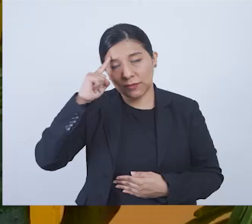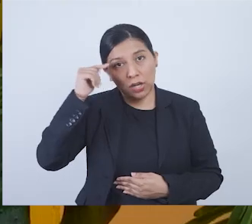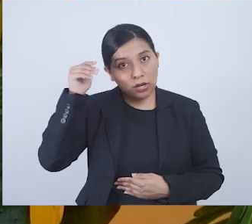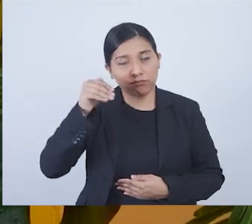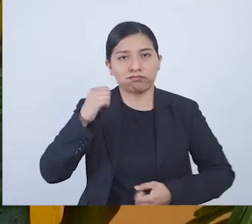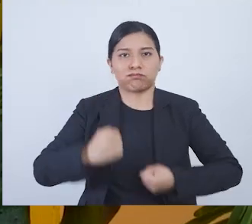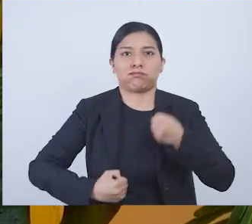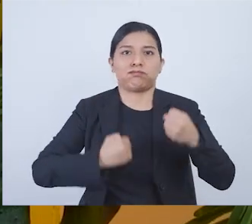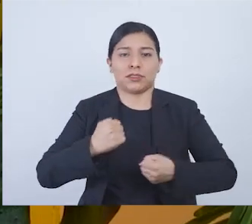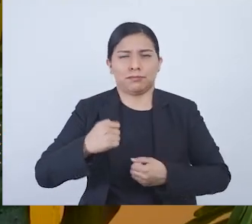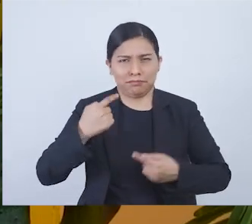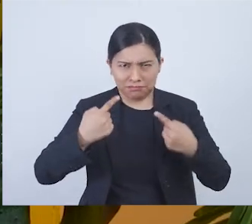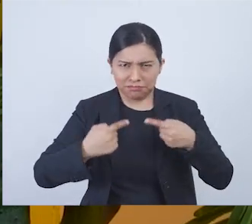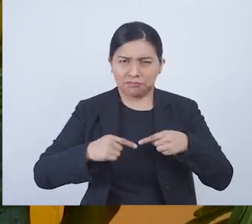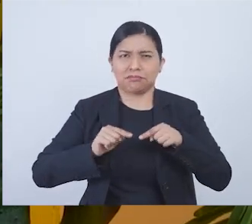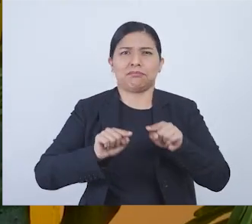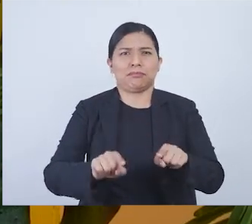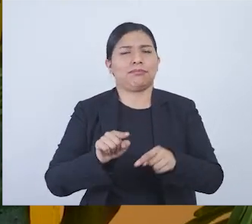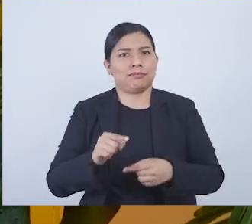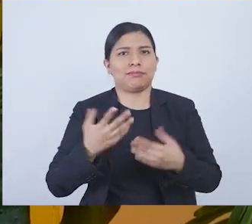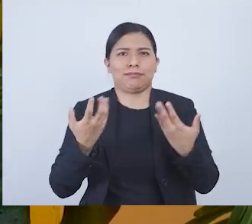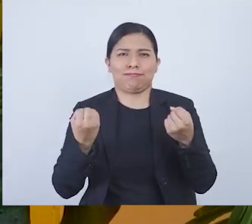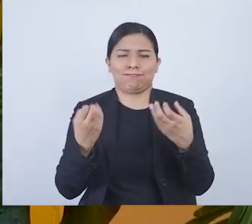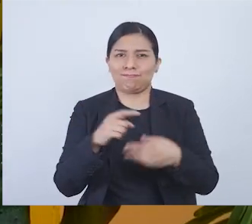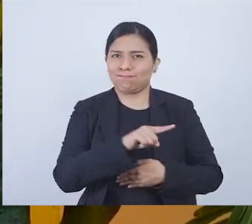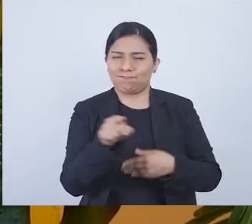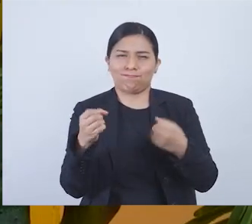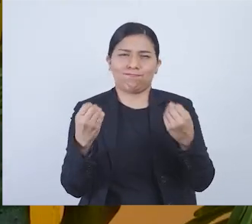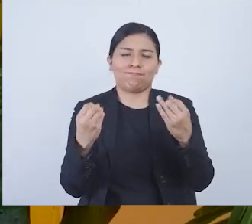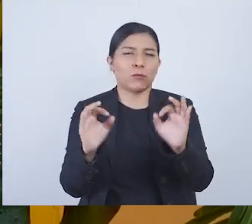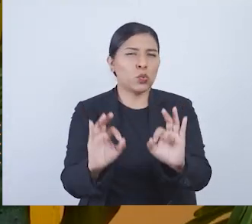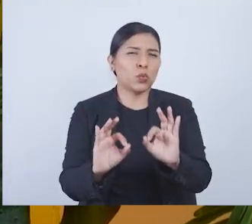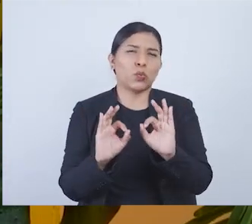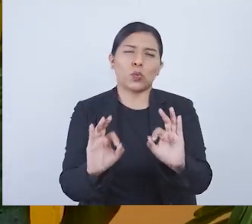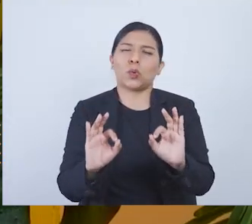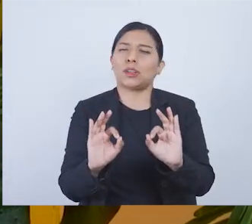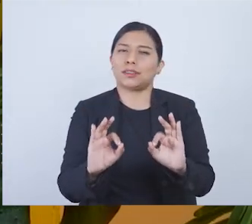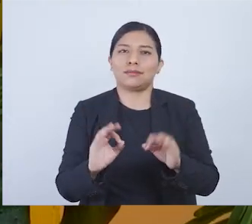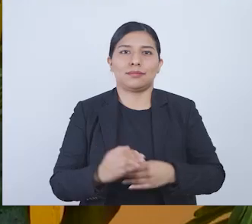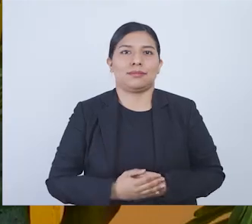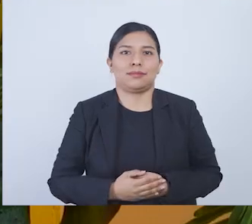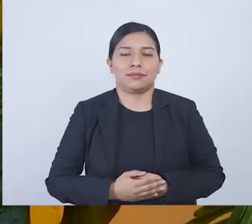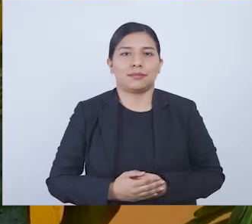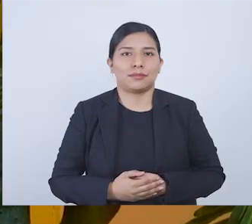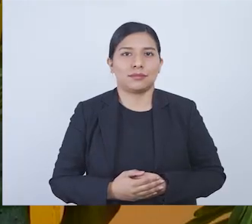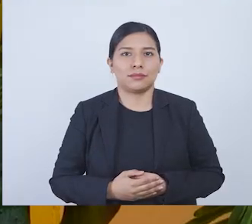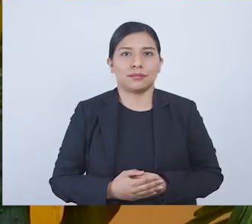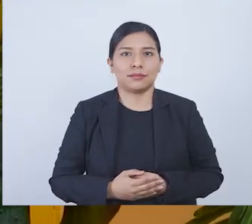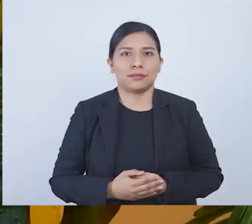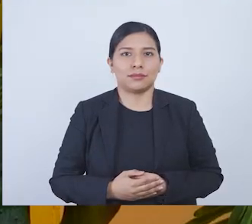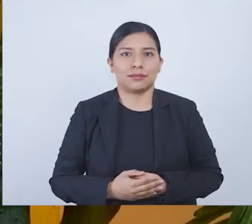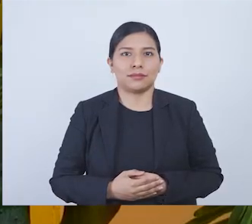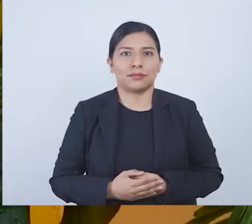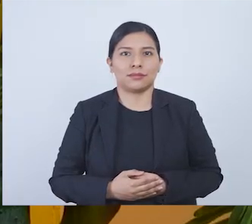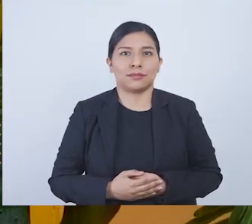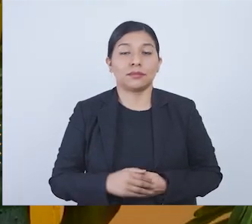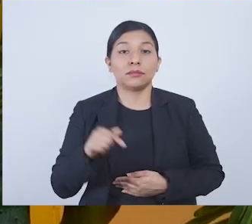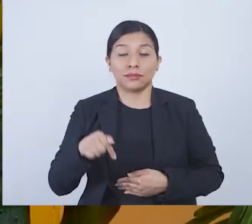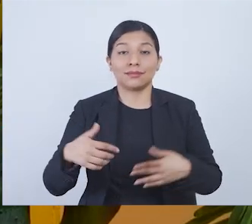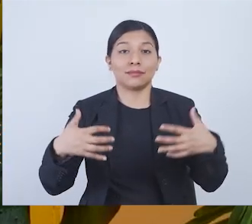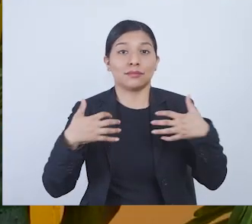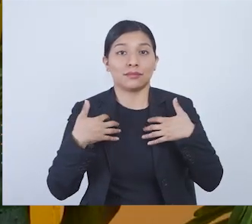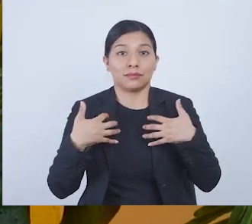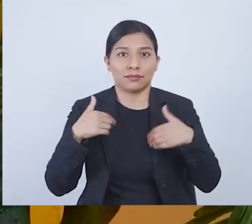física y escuchar pues las ponencias de todos es simplemente maravilloso. Vivimos en un